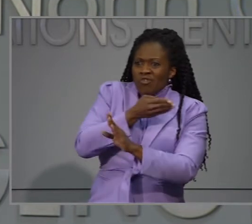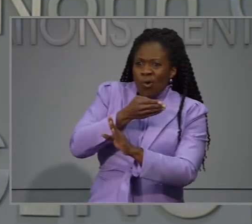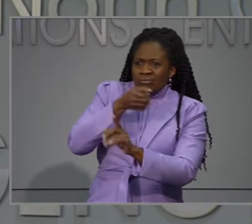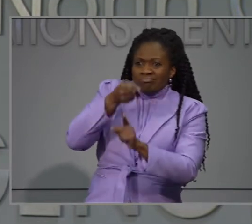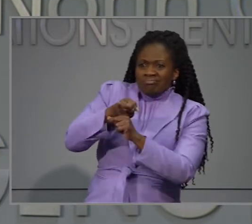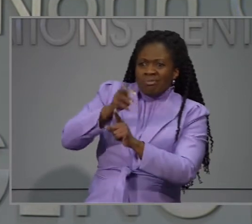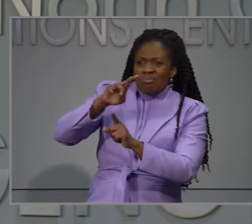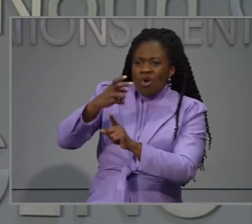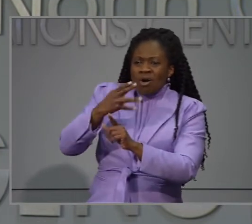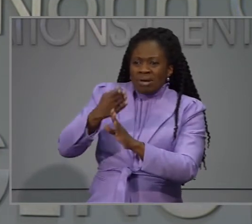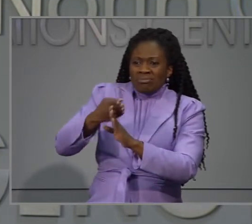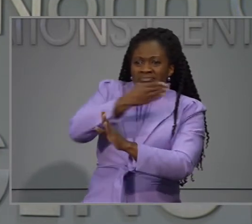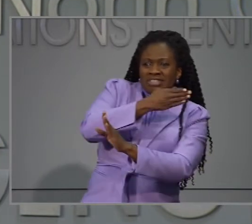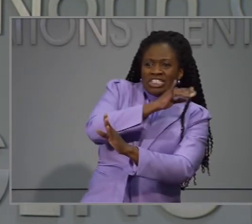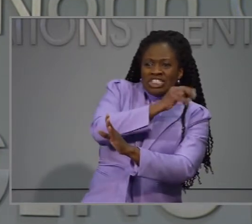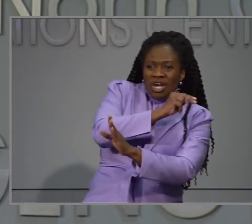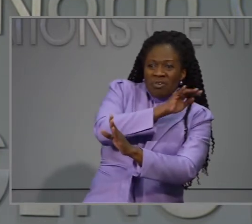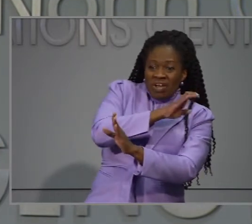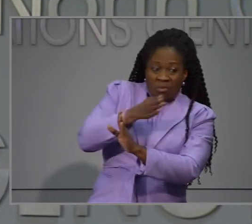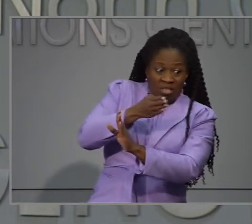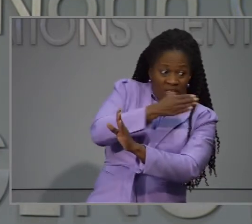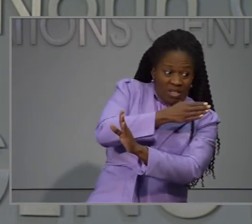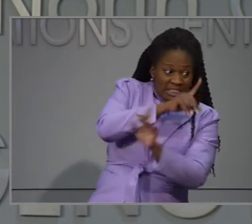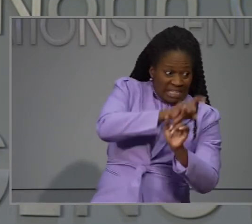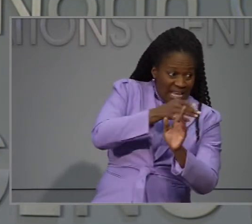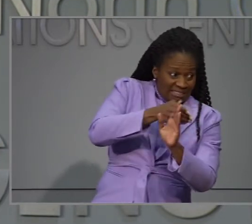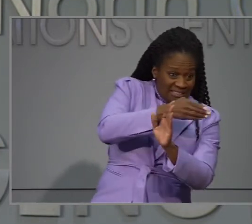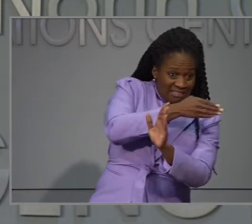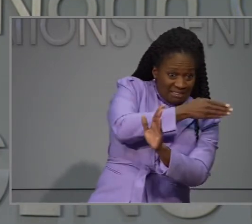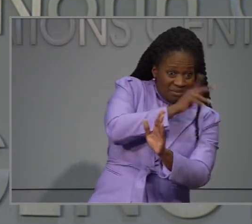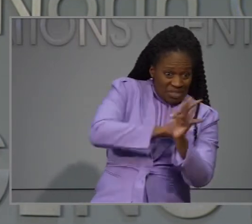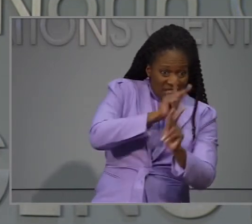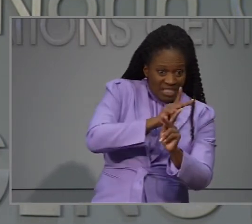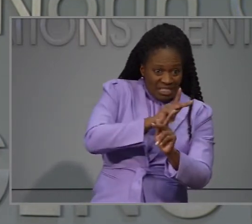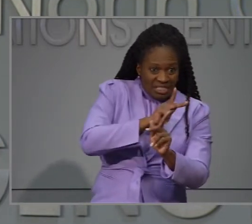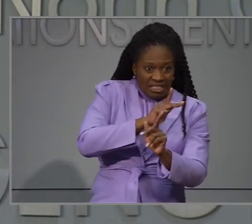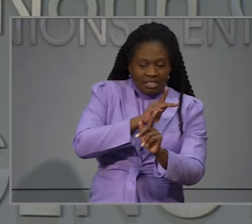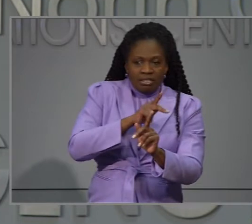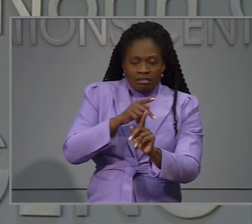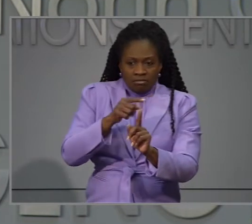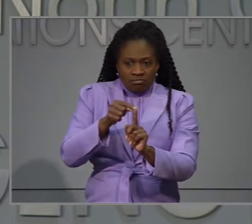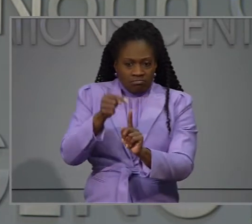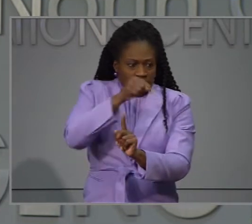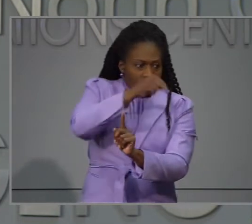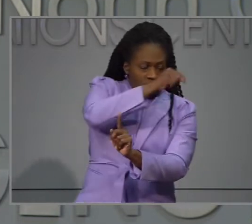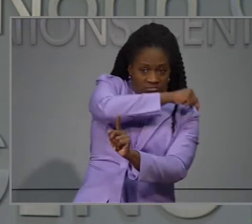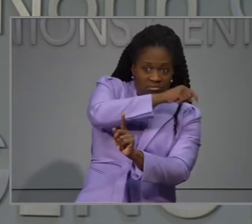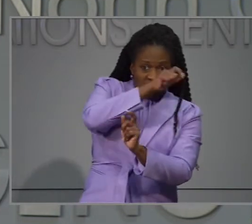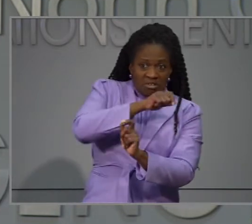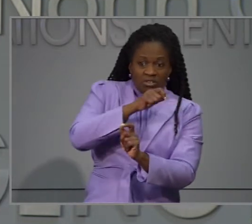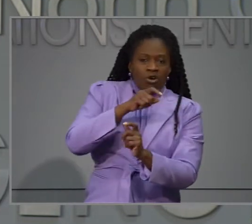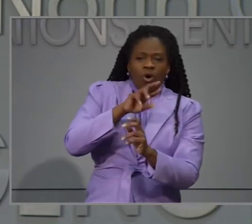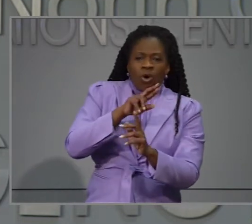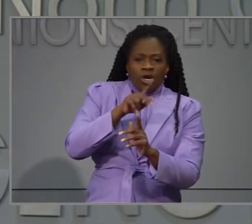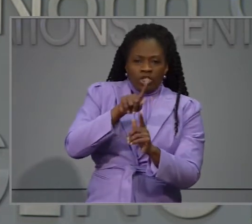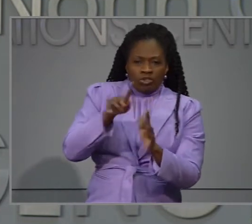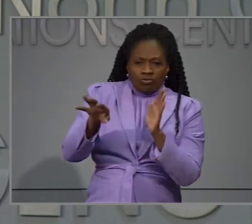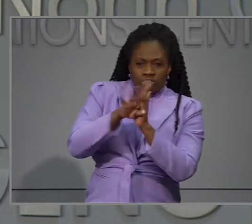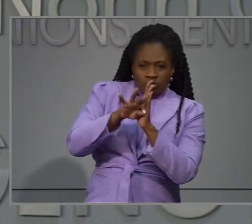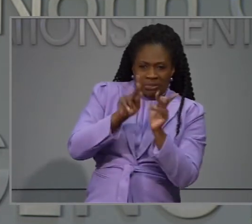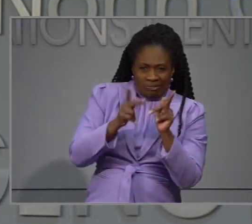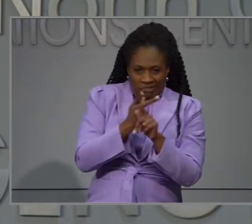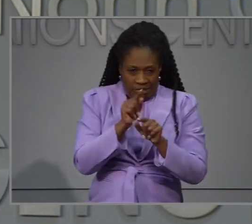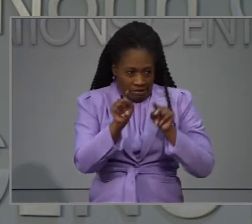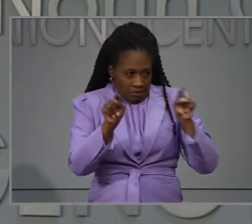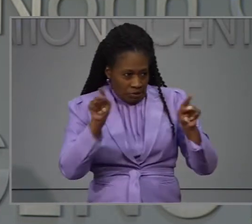regresar y hacerle pruebas a personas en en que estuvieron enfermas en diciembre o enero